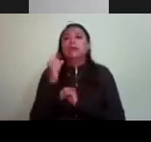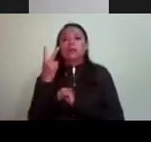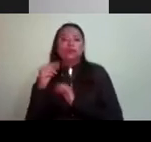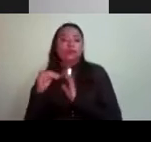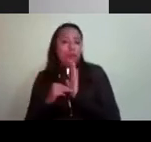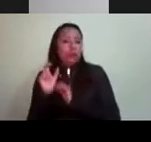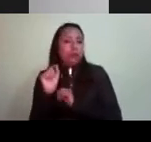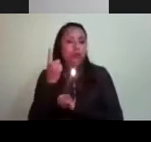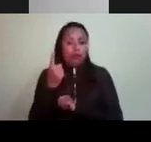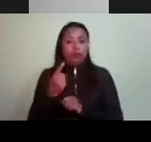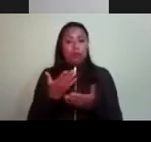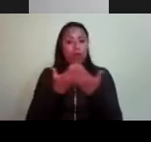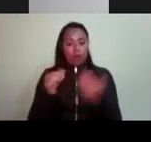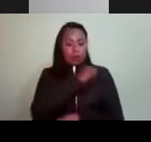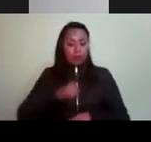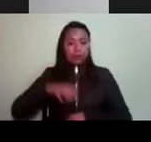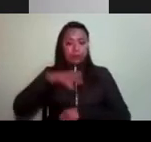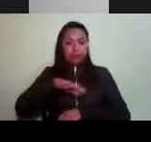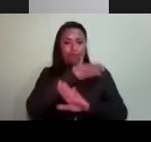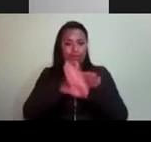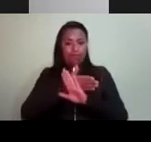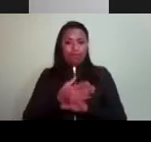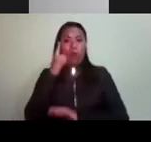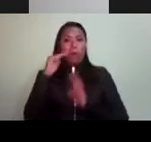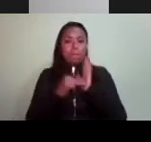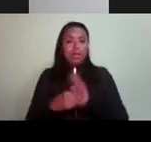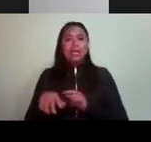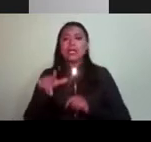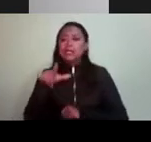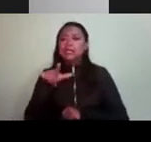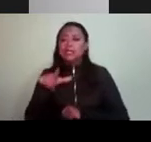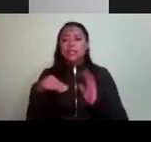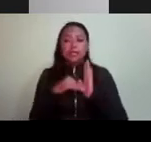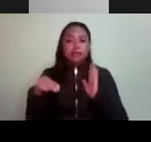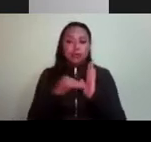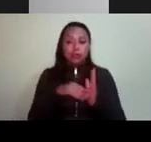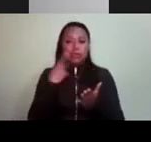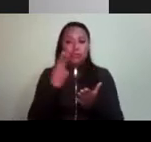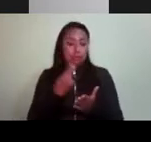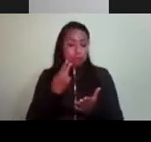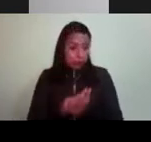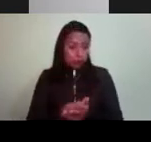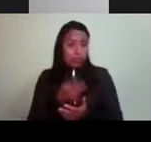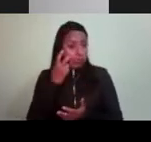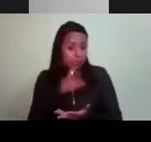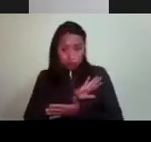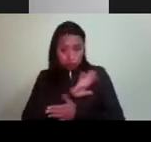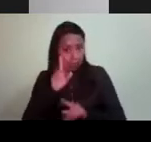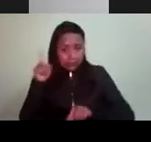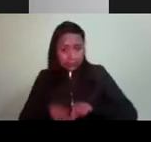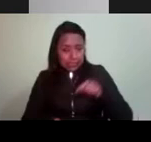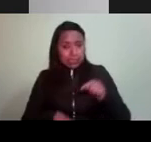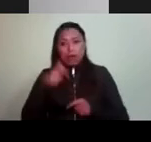la alcaldía es de 1.017 millones de pesos. Una vez descontados los gastos irreductibles,